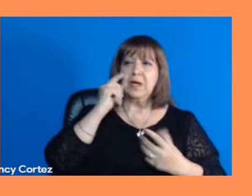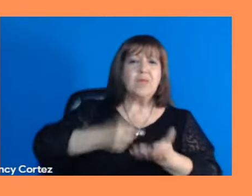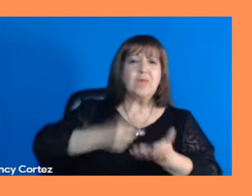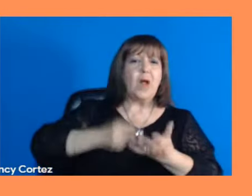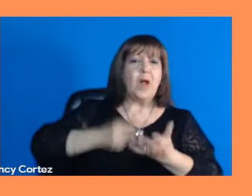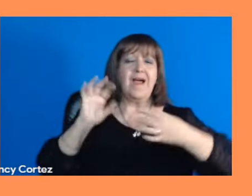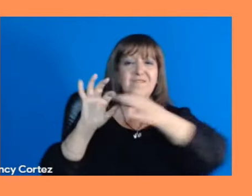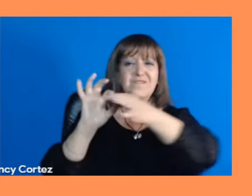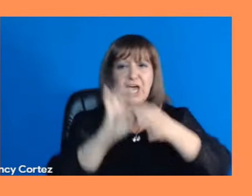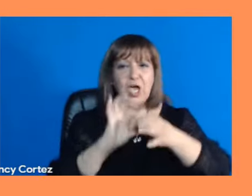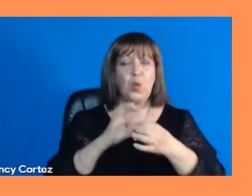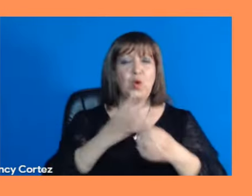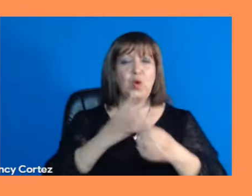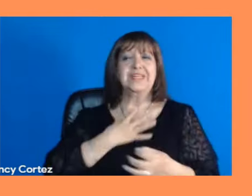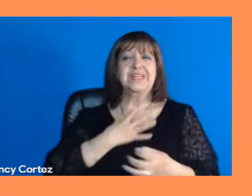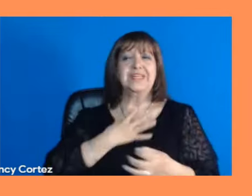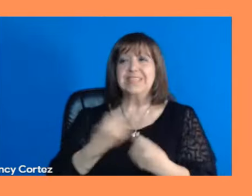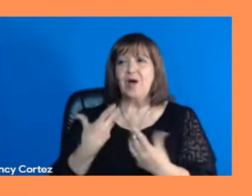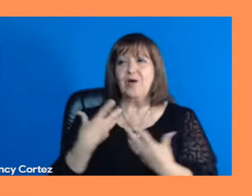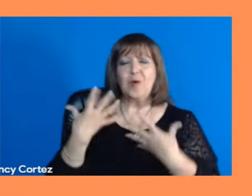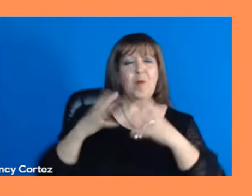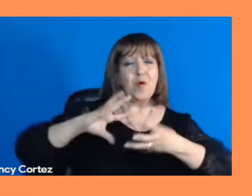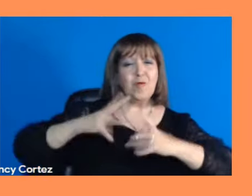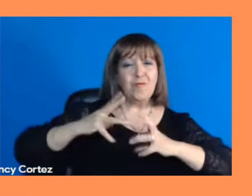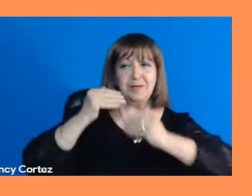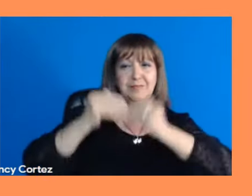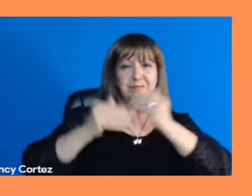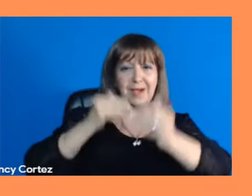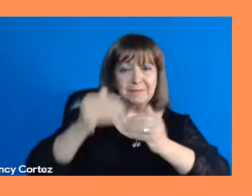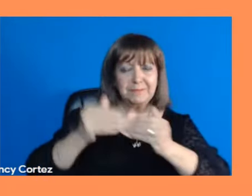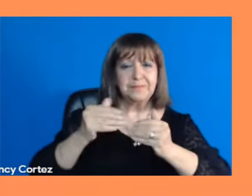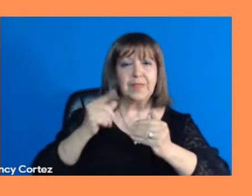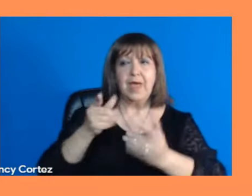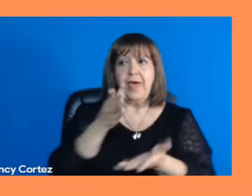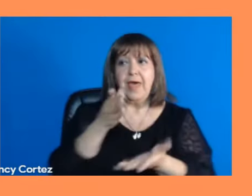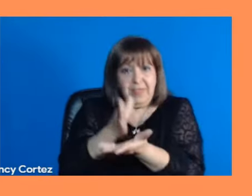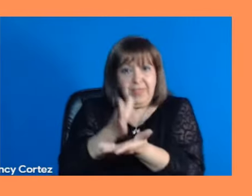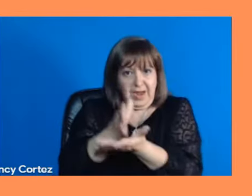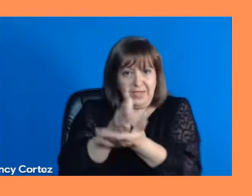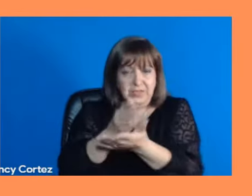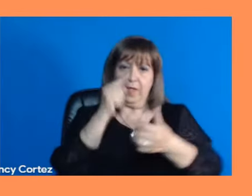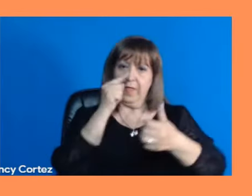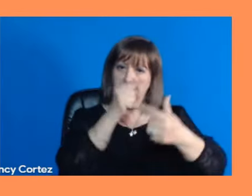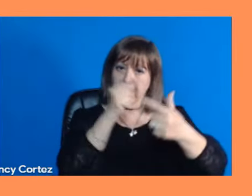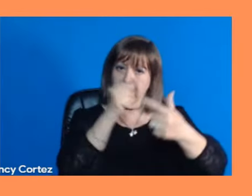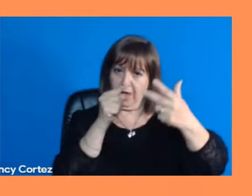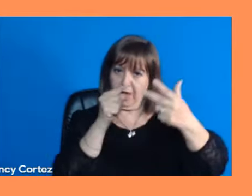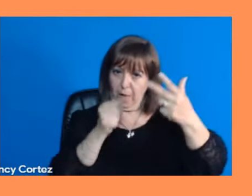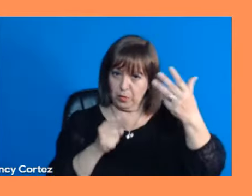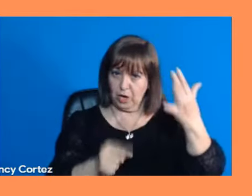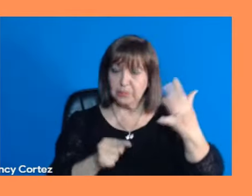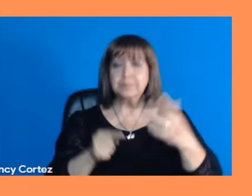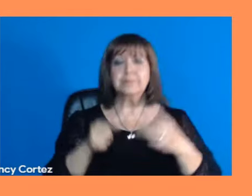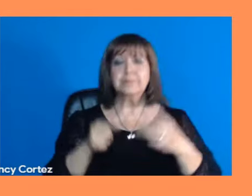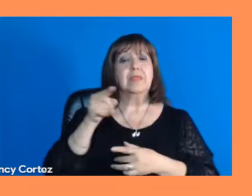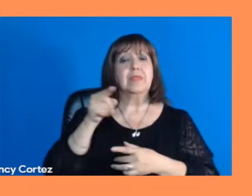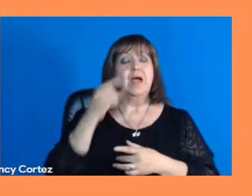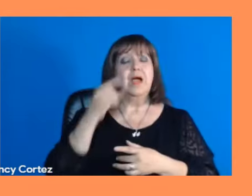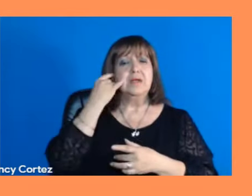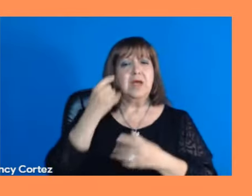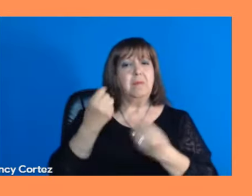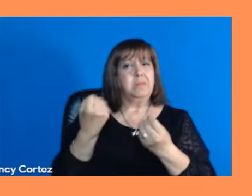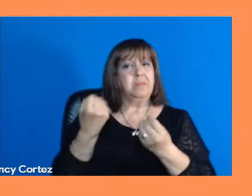construcciones, y los derechos correspondientes. Al habilitar todas estas instancias, ofrece un marco